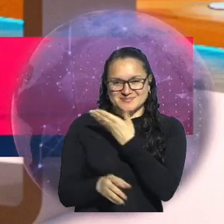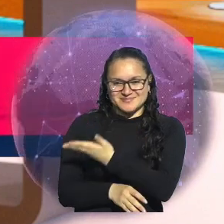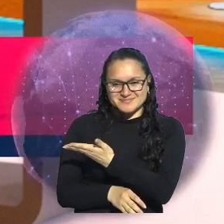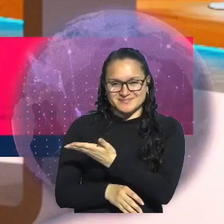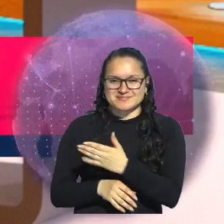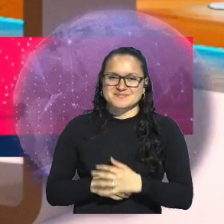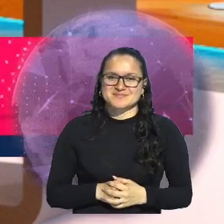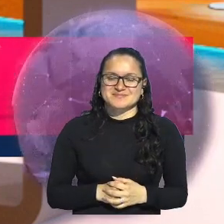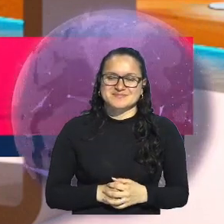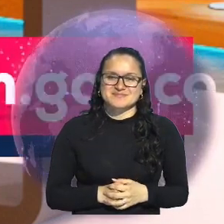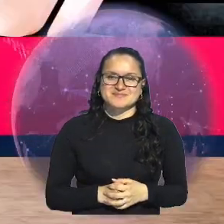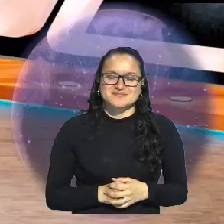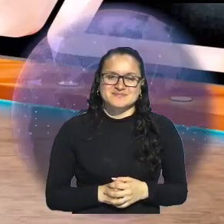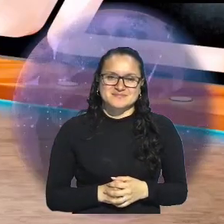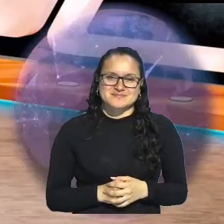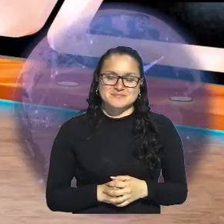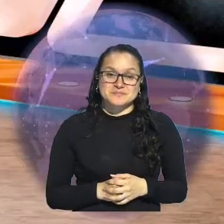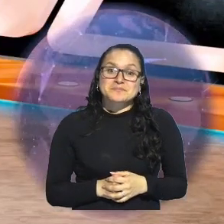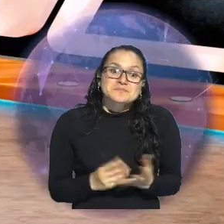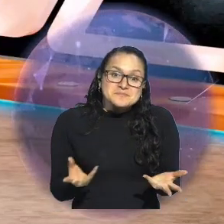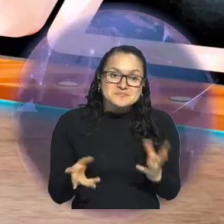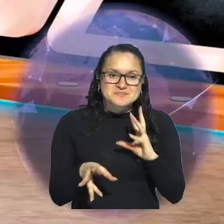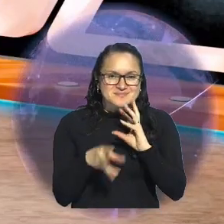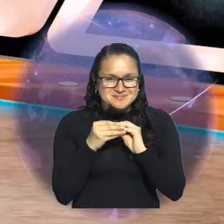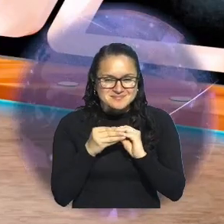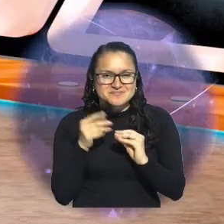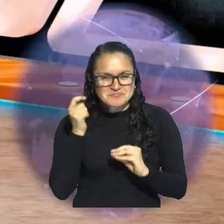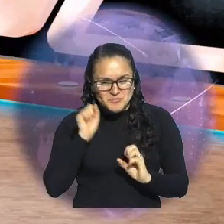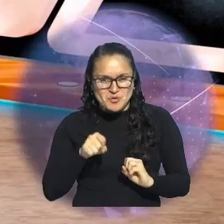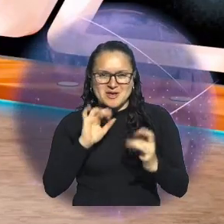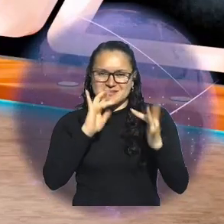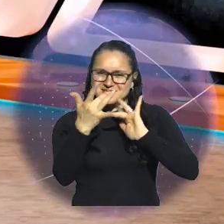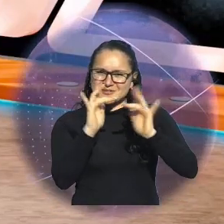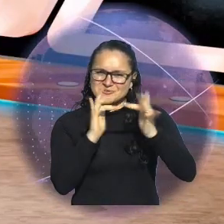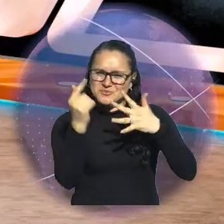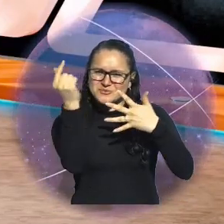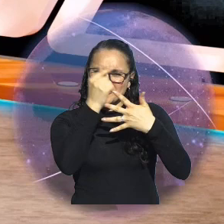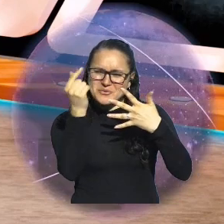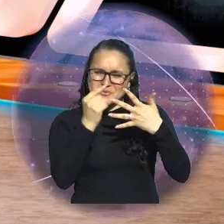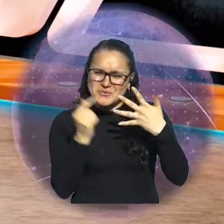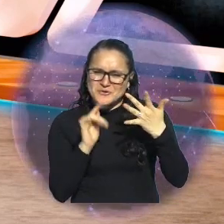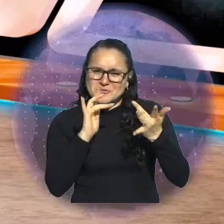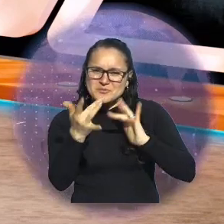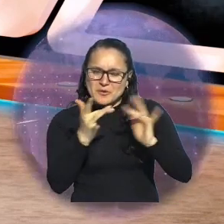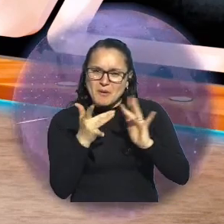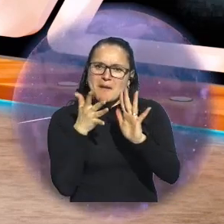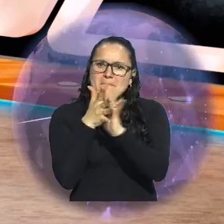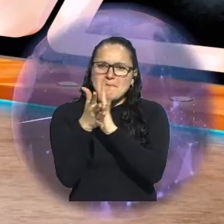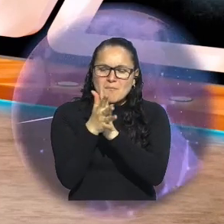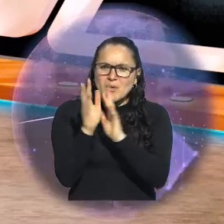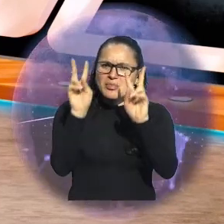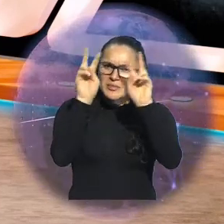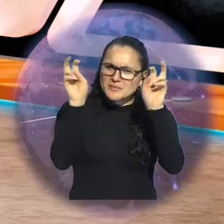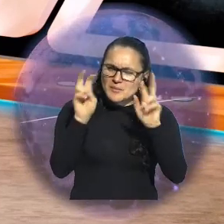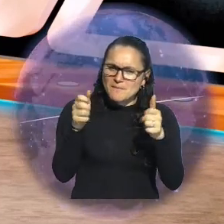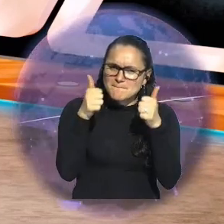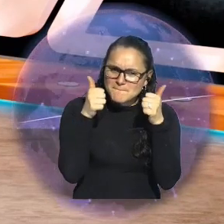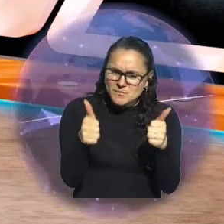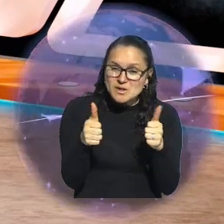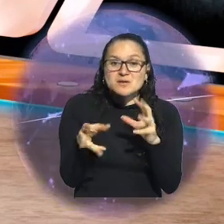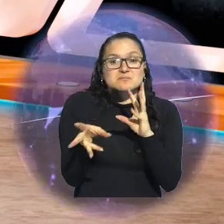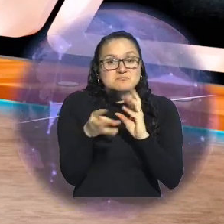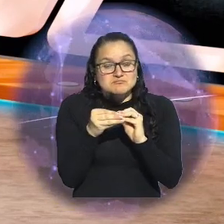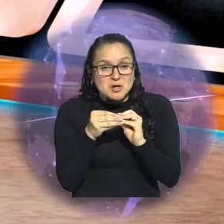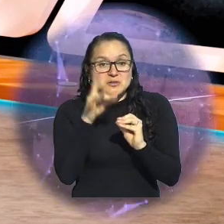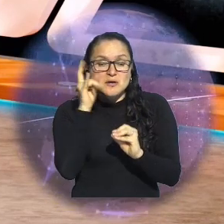www.sec.gov puntocom también seguir las redes sociales en donde encontrarán información de interés y además podrán ser orientados sobre